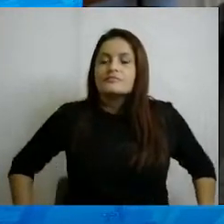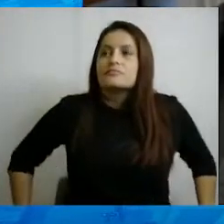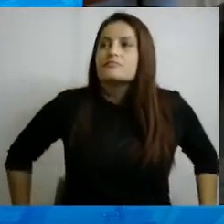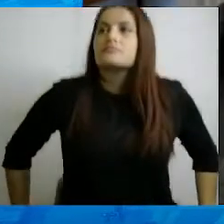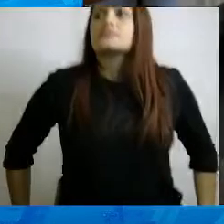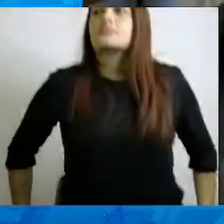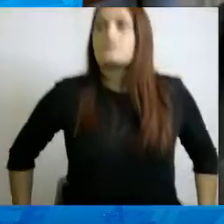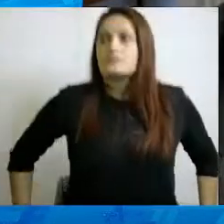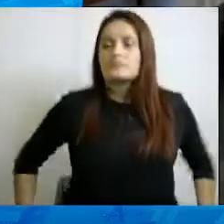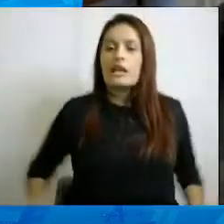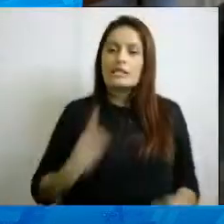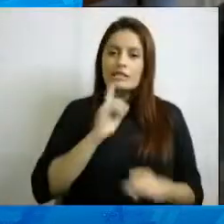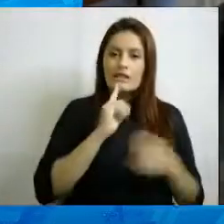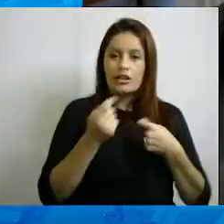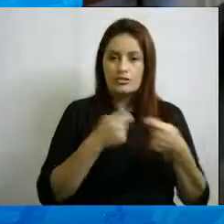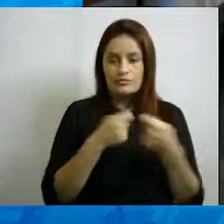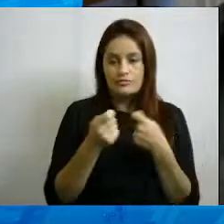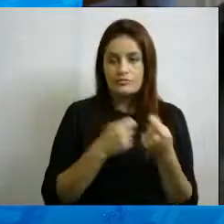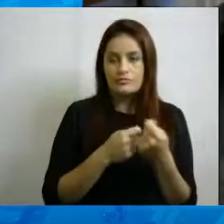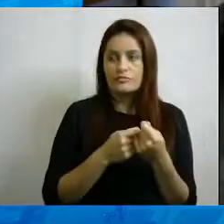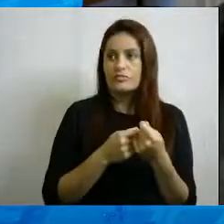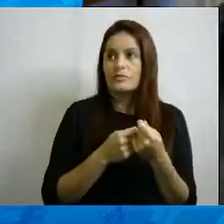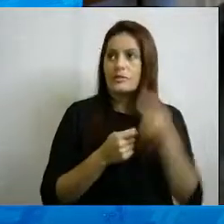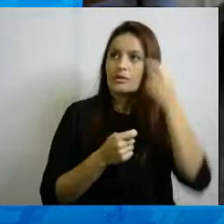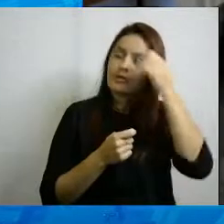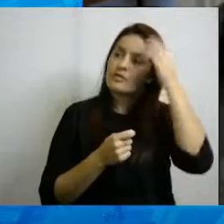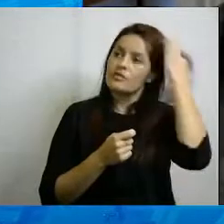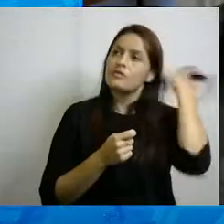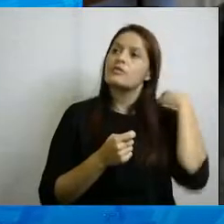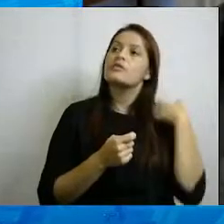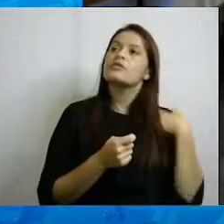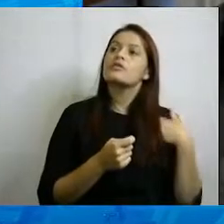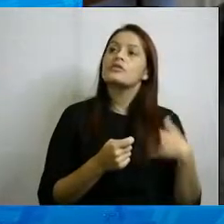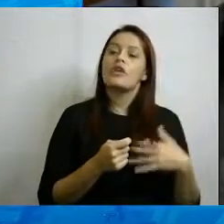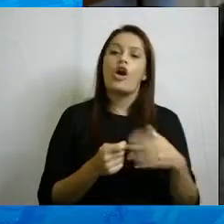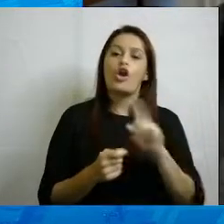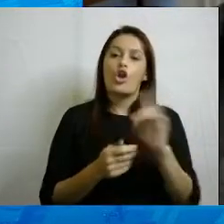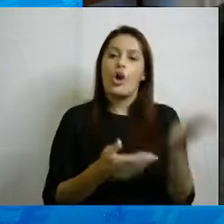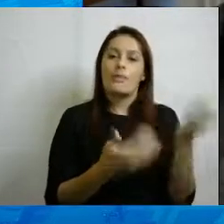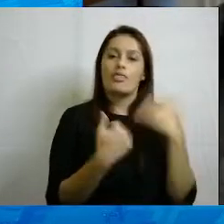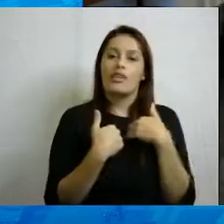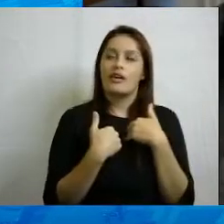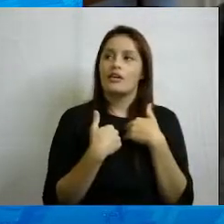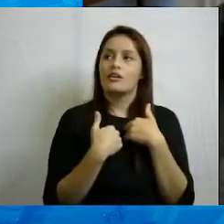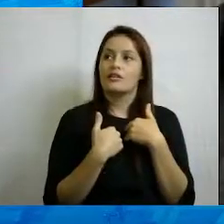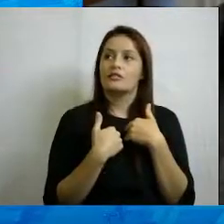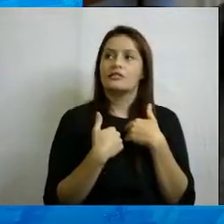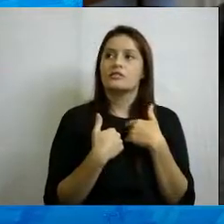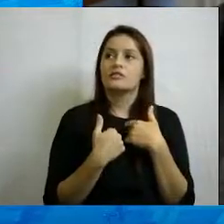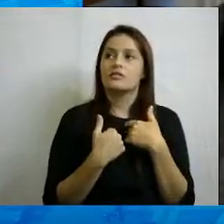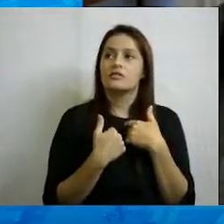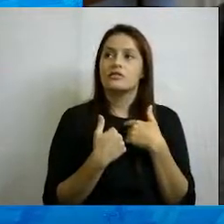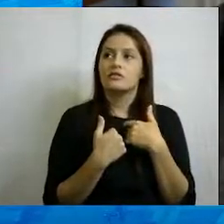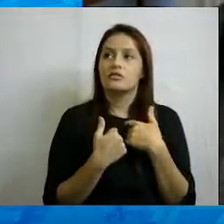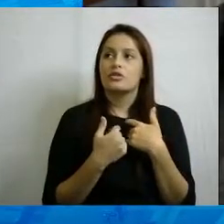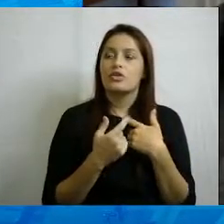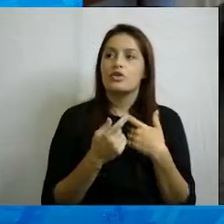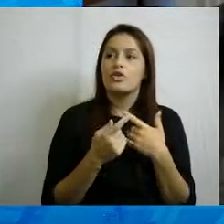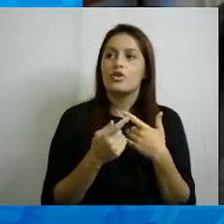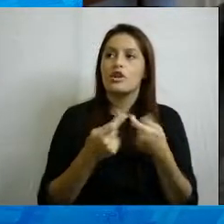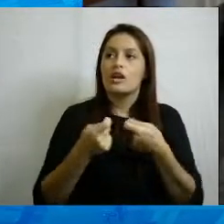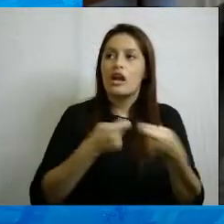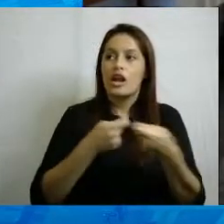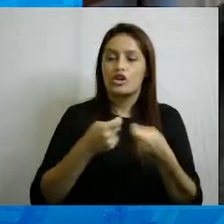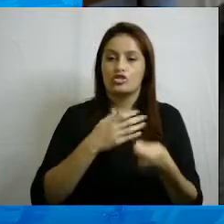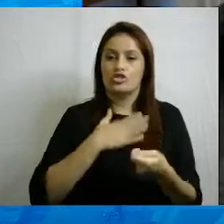que tenía el negocio. Pero a mí no me daba como estar en un establecimiento. Yo dije, yo me veo con un negocio formado para mí, con